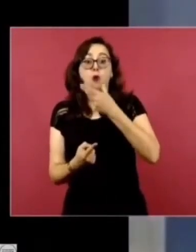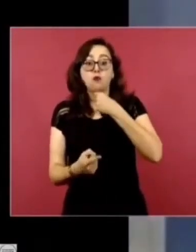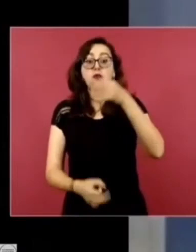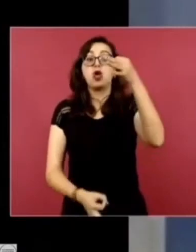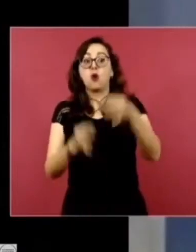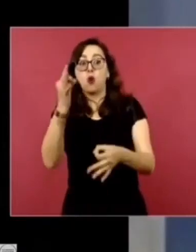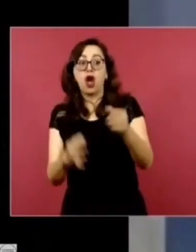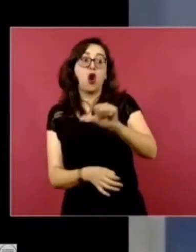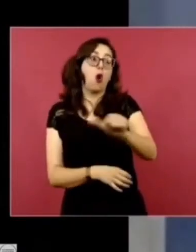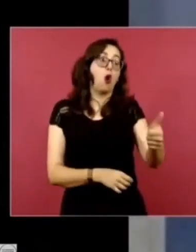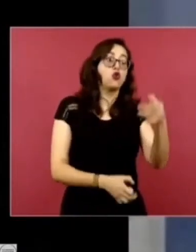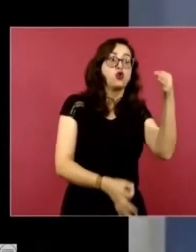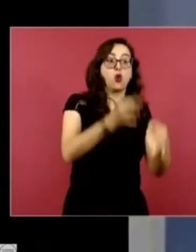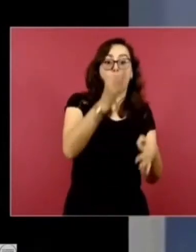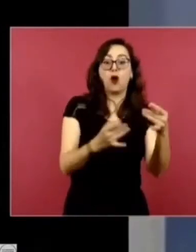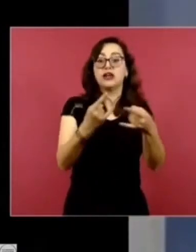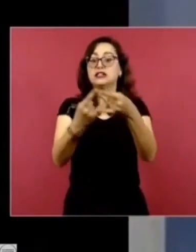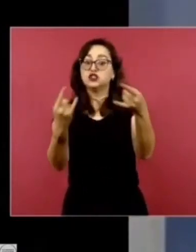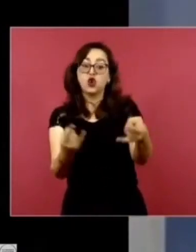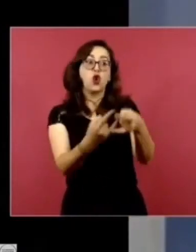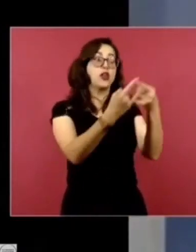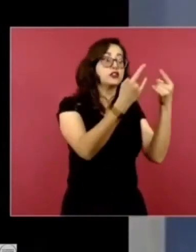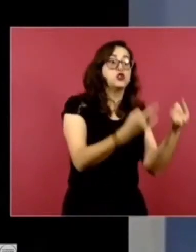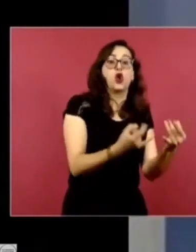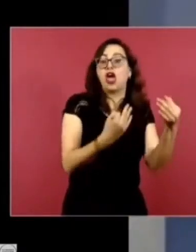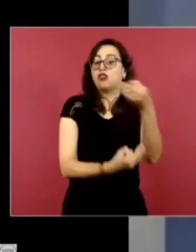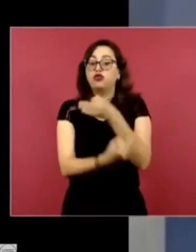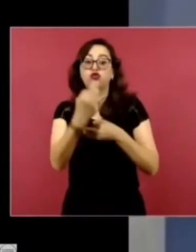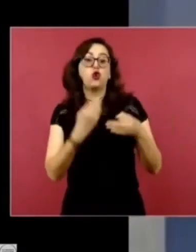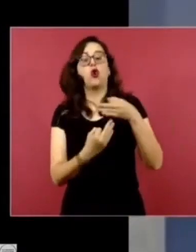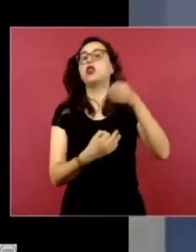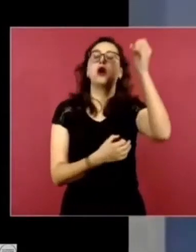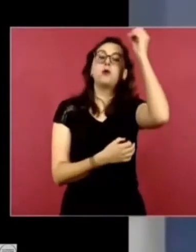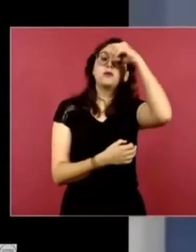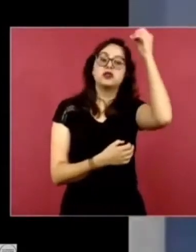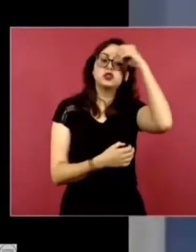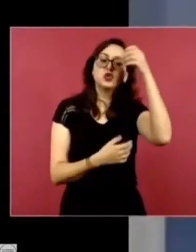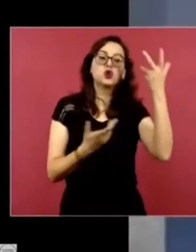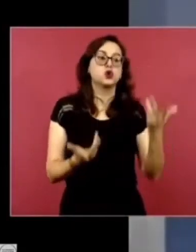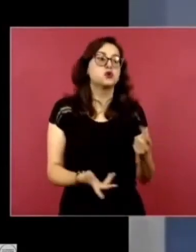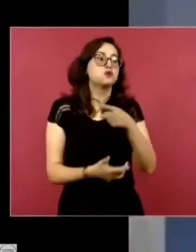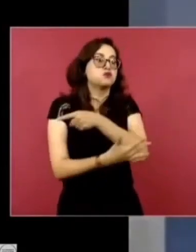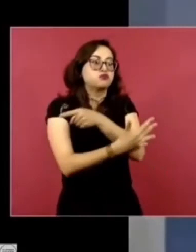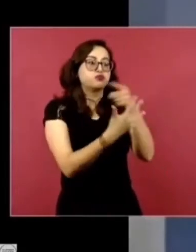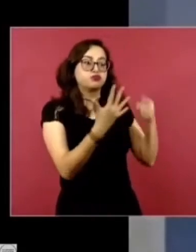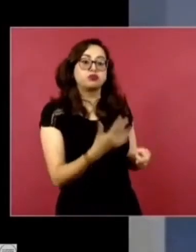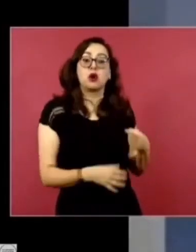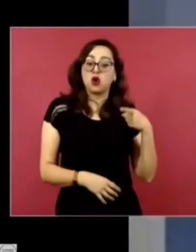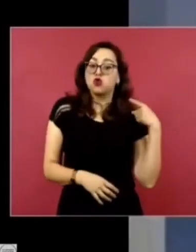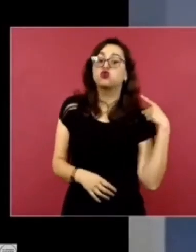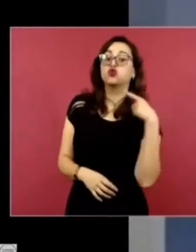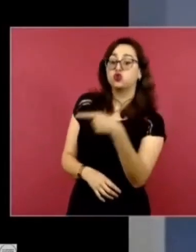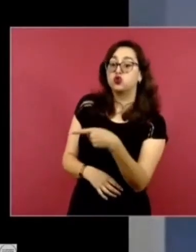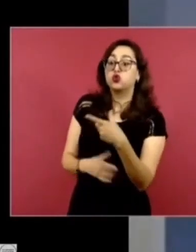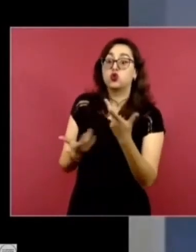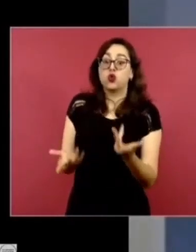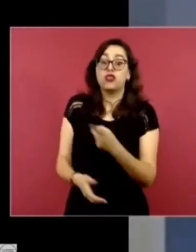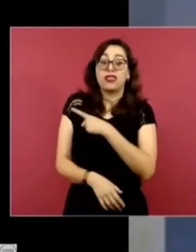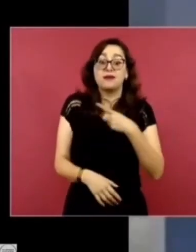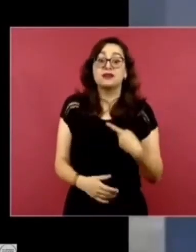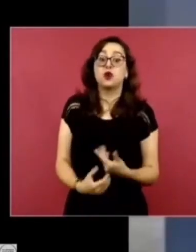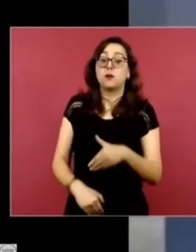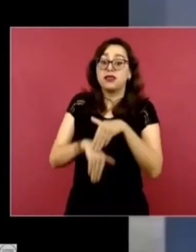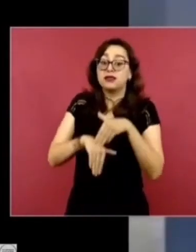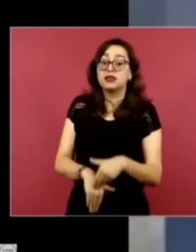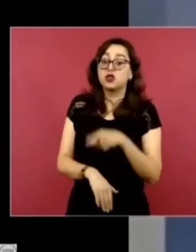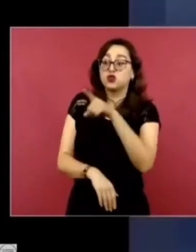obras, aquí hemos escuchado todos los puntos de vista de toda la gente diciendo que sí acataron la resolución. Eso es una cosa. La realidad es que el